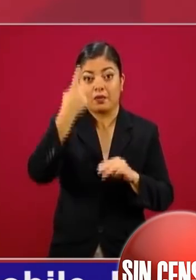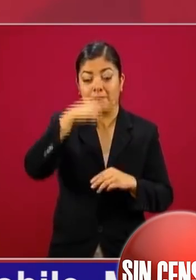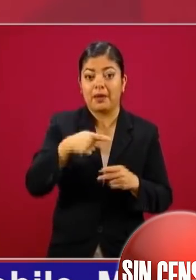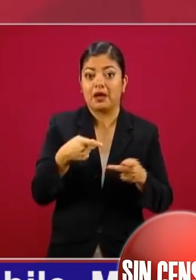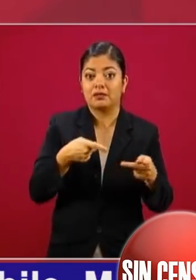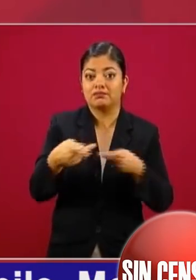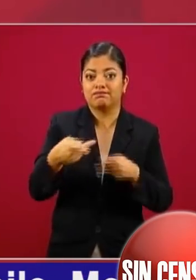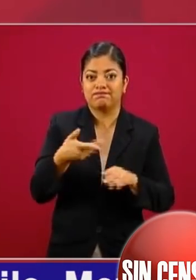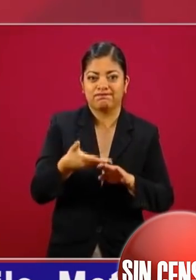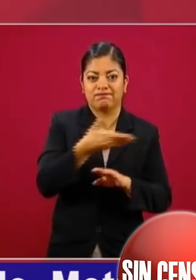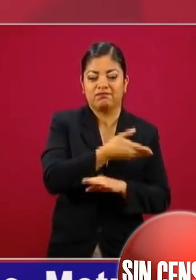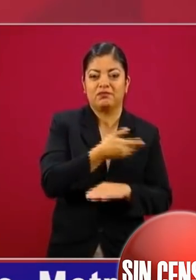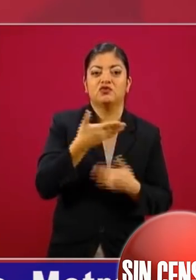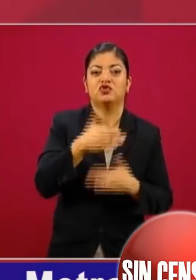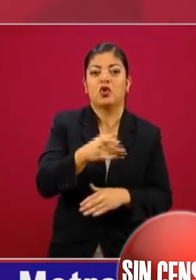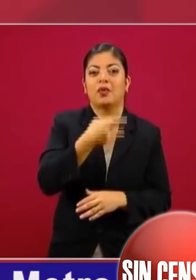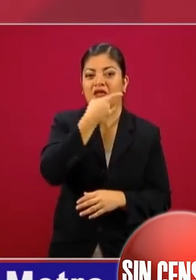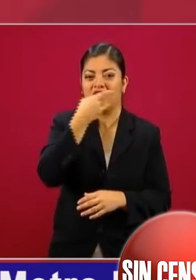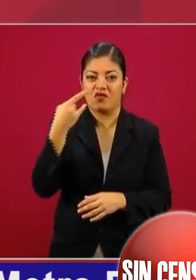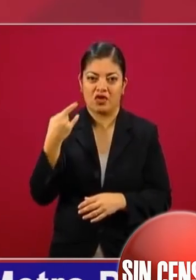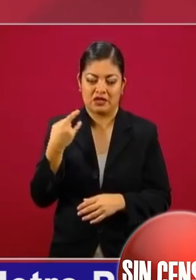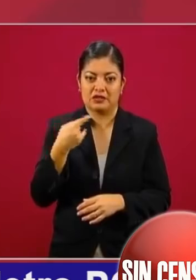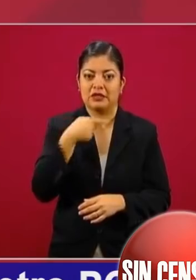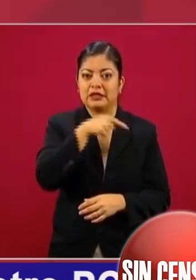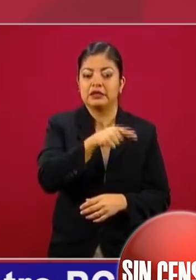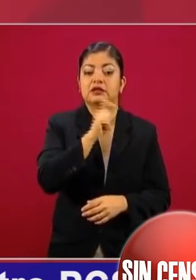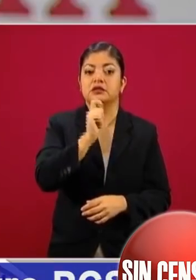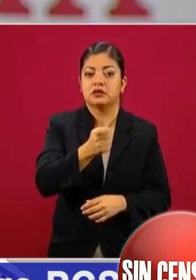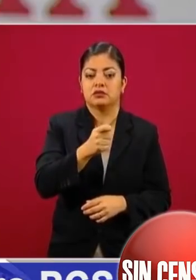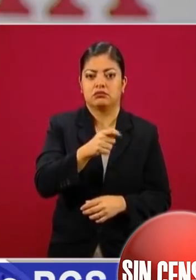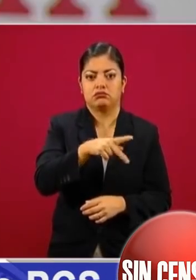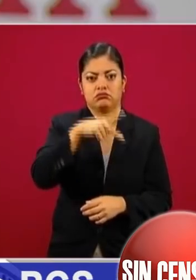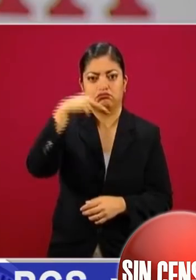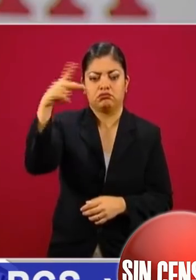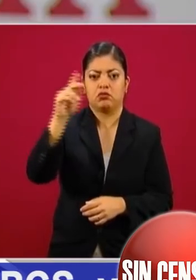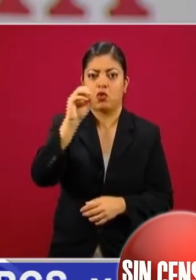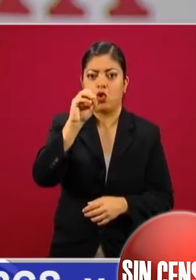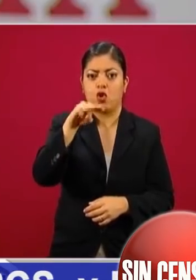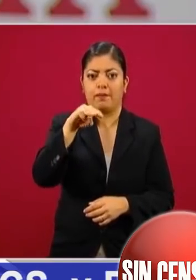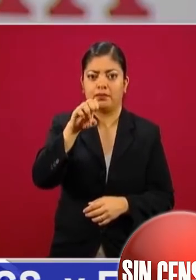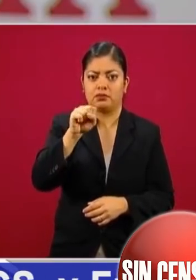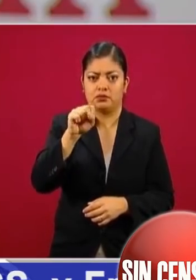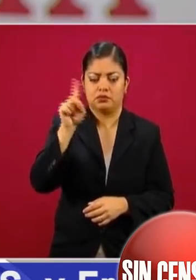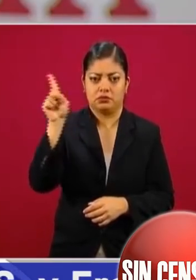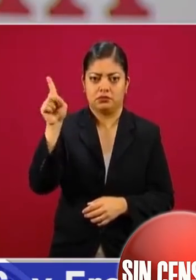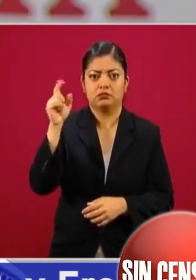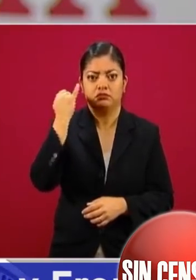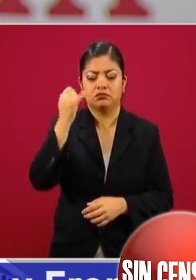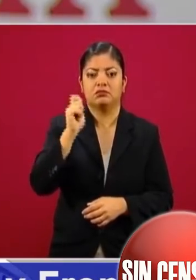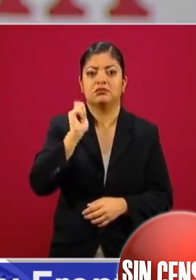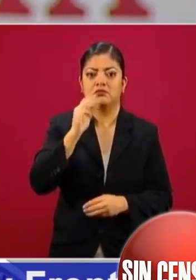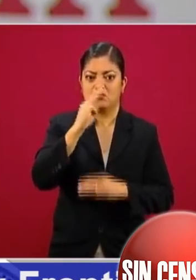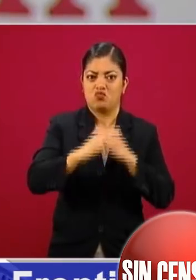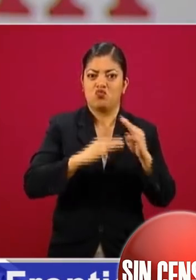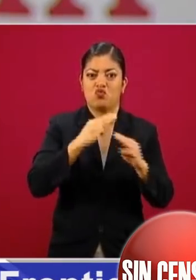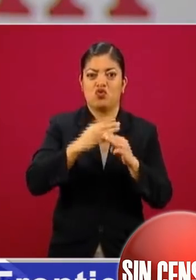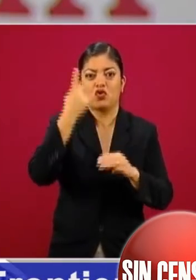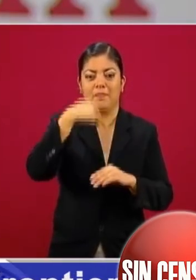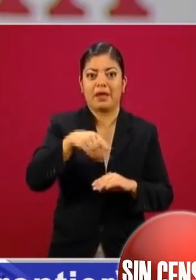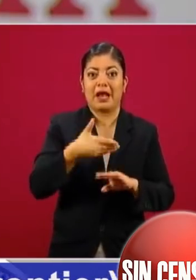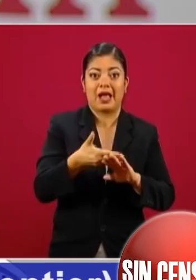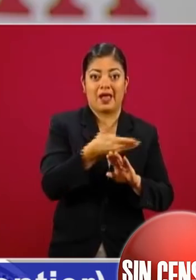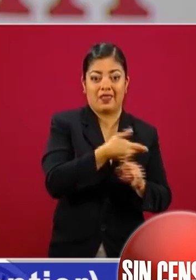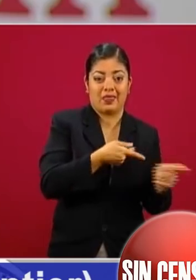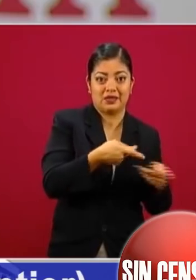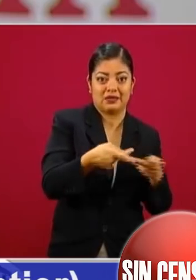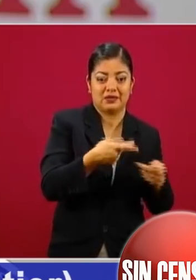influenza. Este es el marco referencial de la Organización Mundial de la Salud en el Plan Global de Preparación y Respuesta